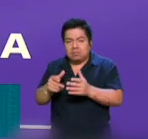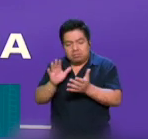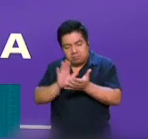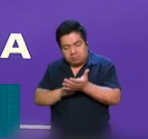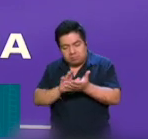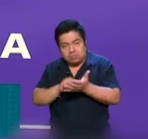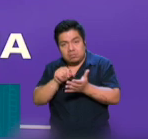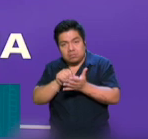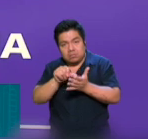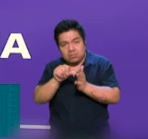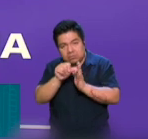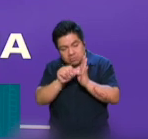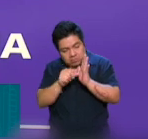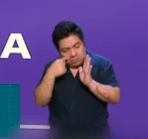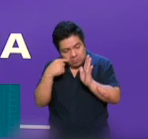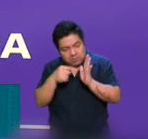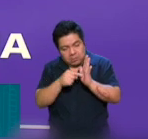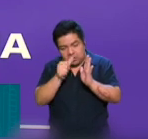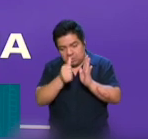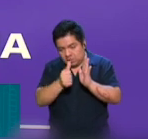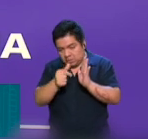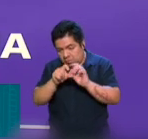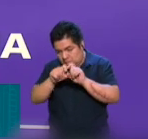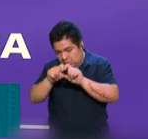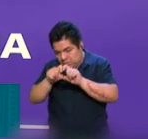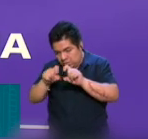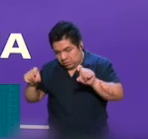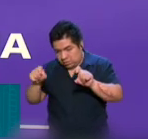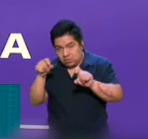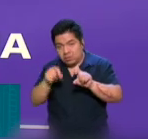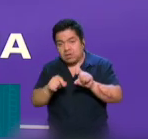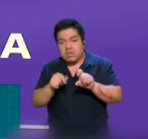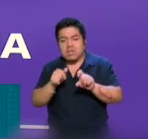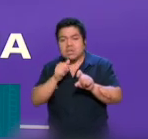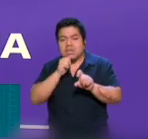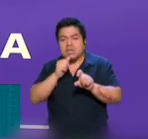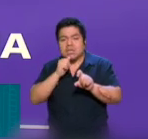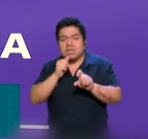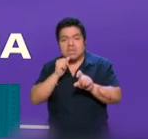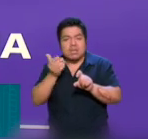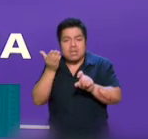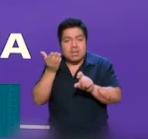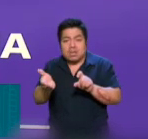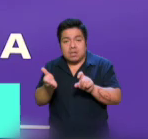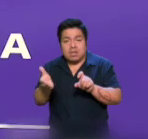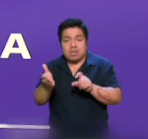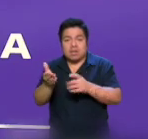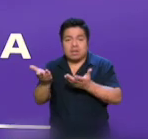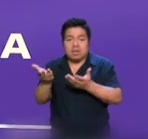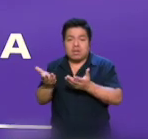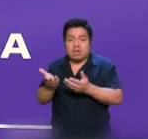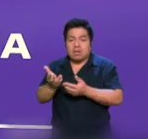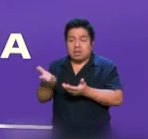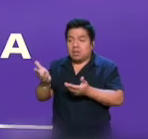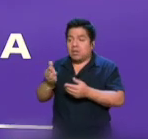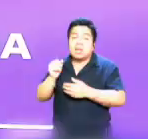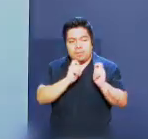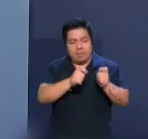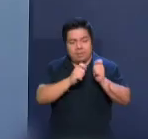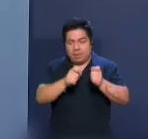dice el artículo. Es letra por letra. Y ahí no está solicitada que esta renuncia sea aprobada por el